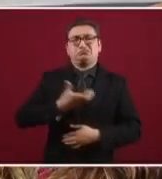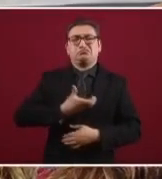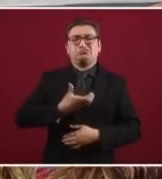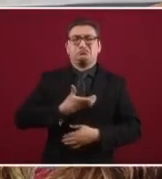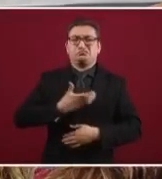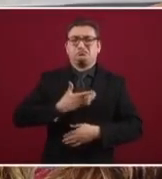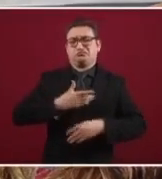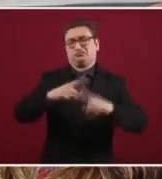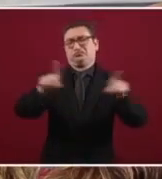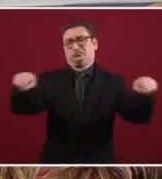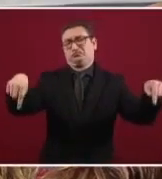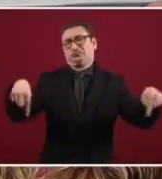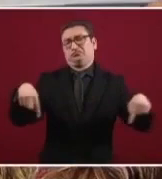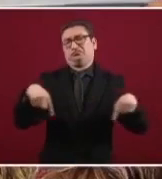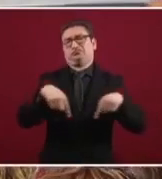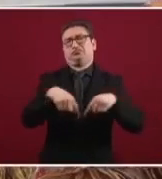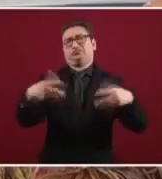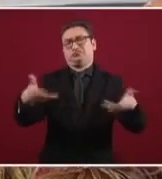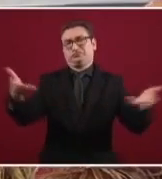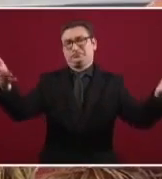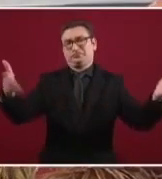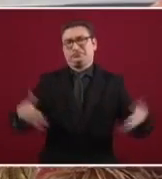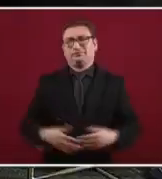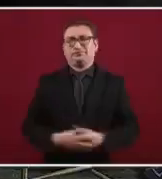el corazón.